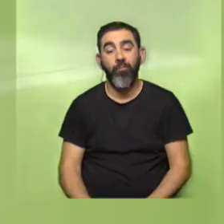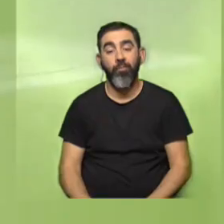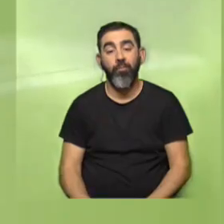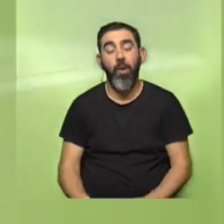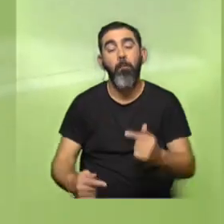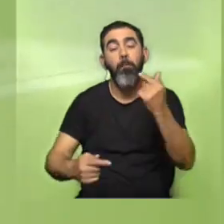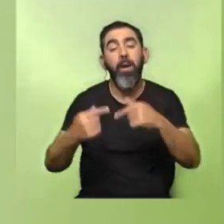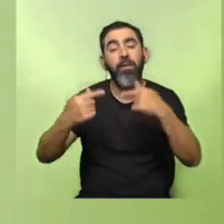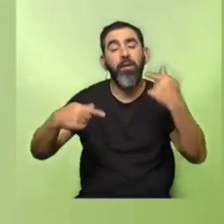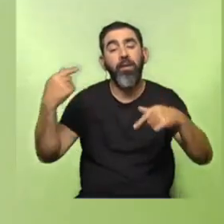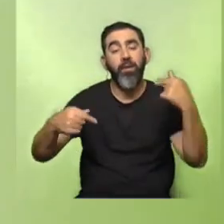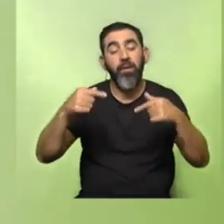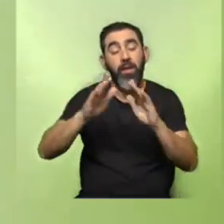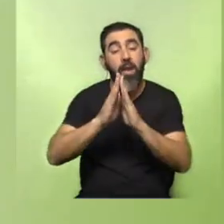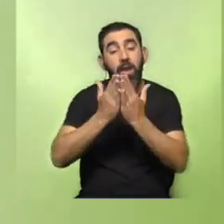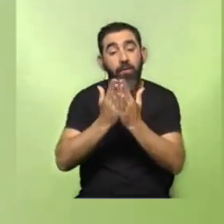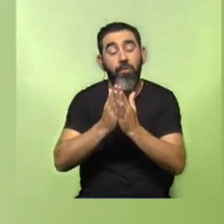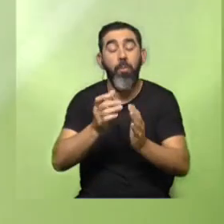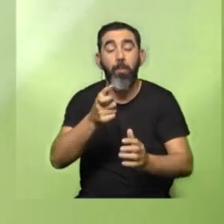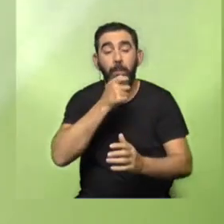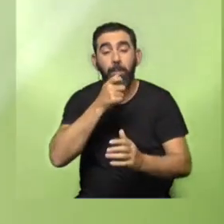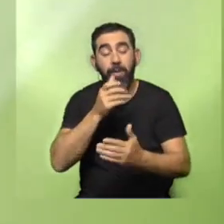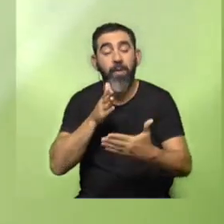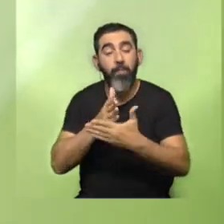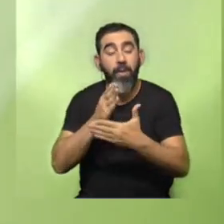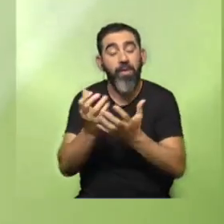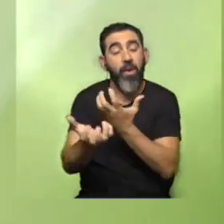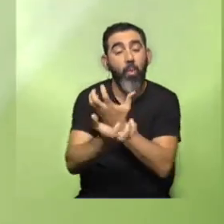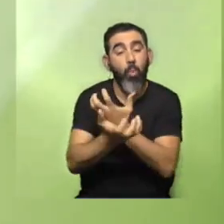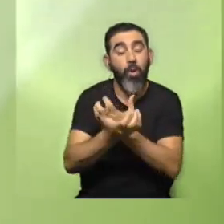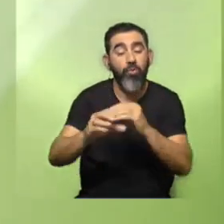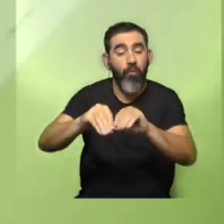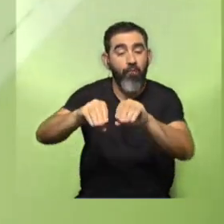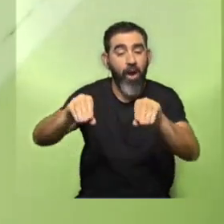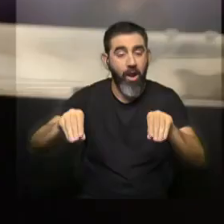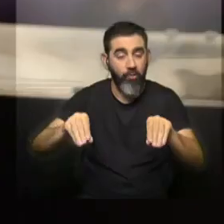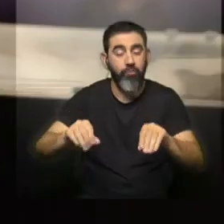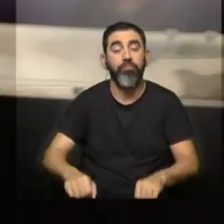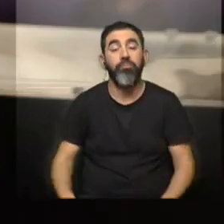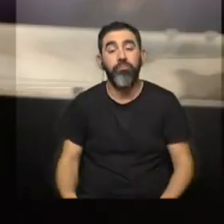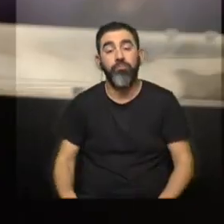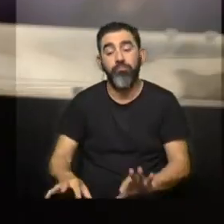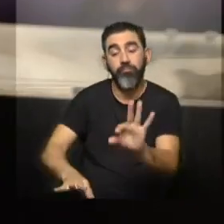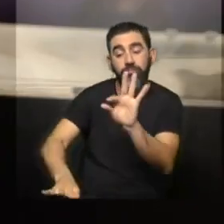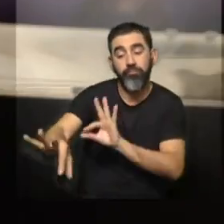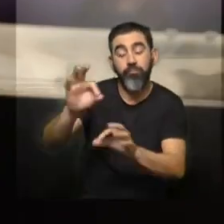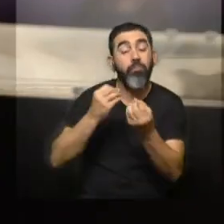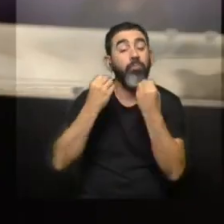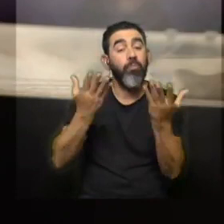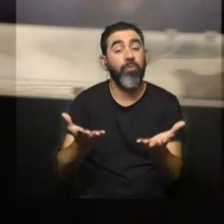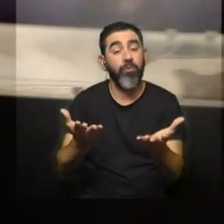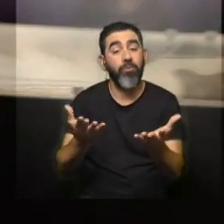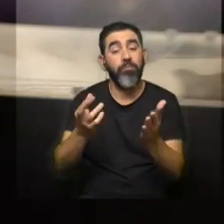Los materiales que incluimos en el libro, piedra, madera, hueso y barro o cerámica, los elegimos porque